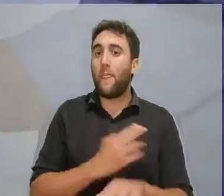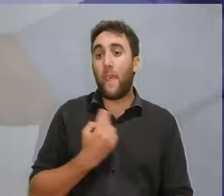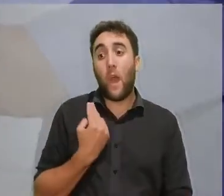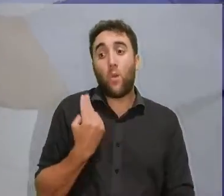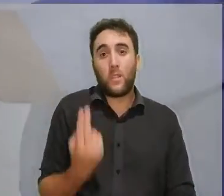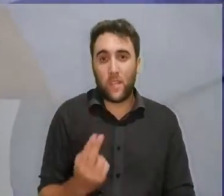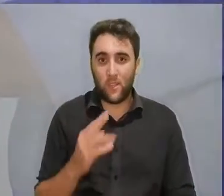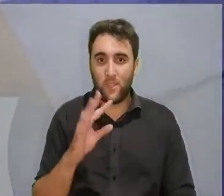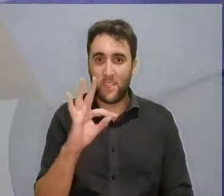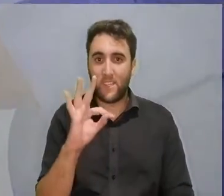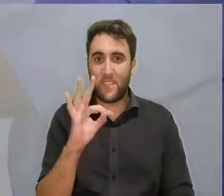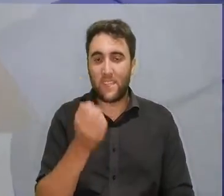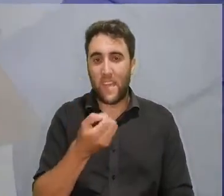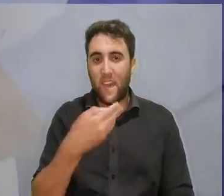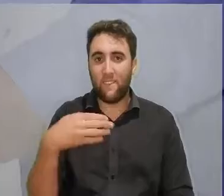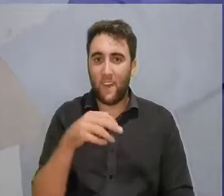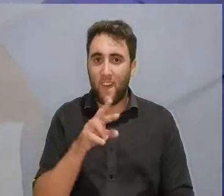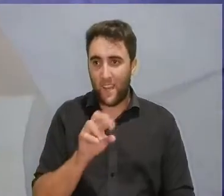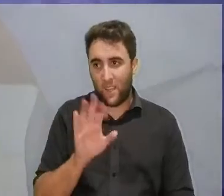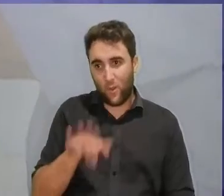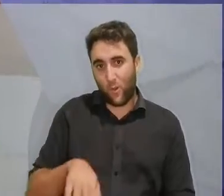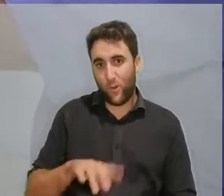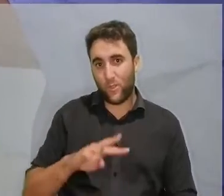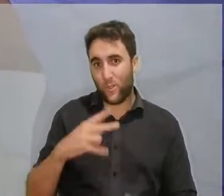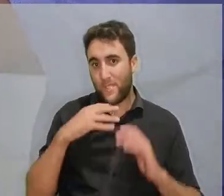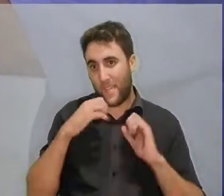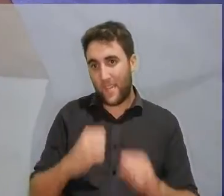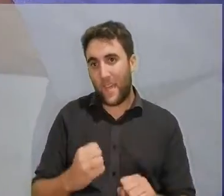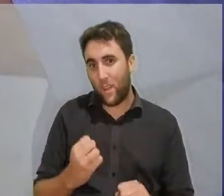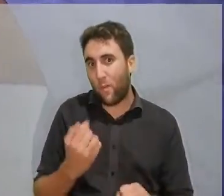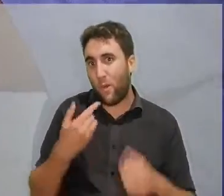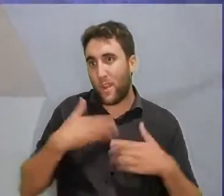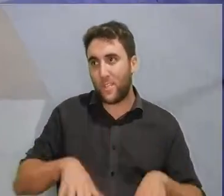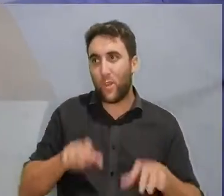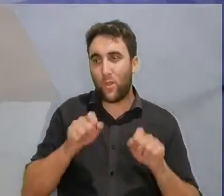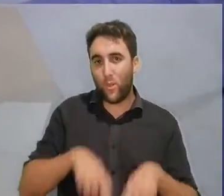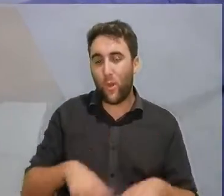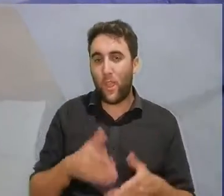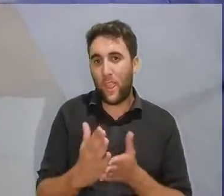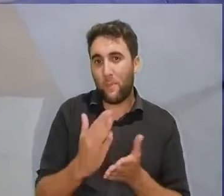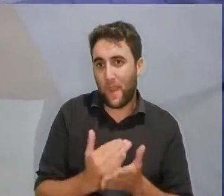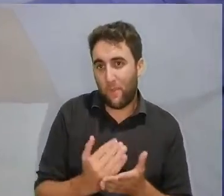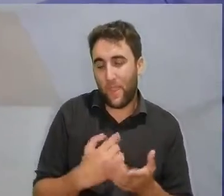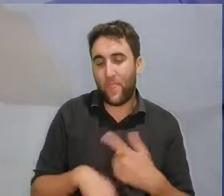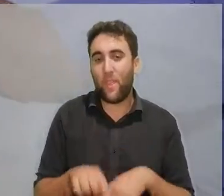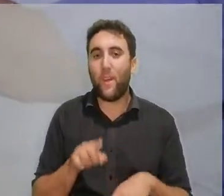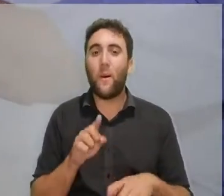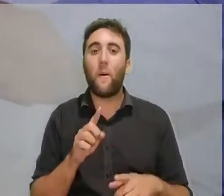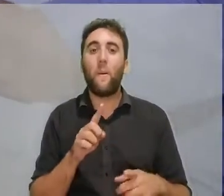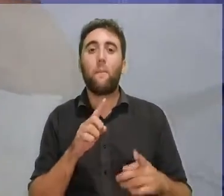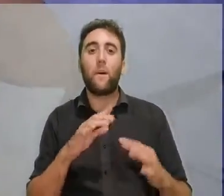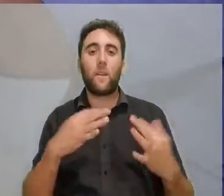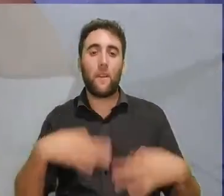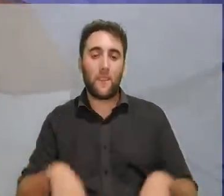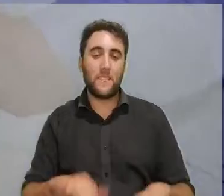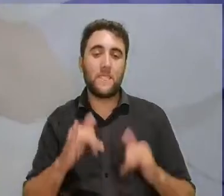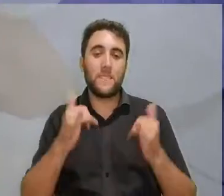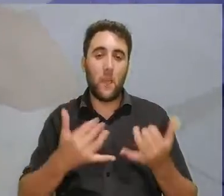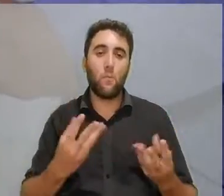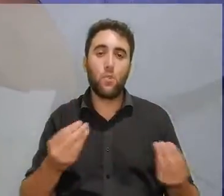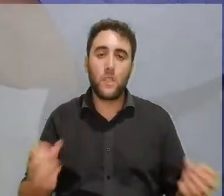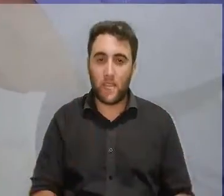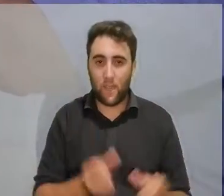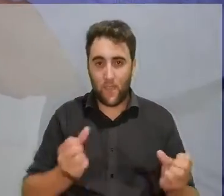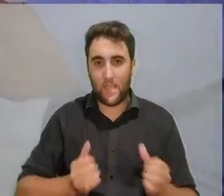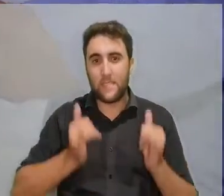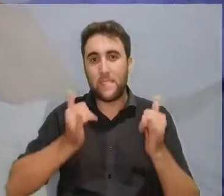Obviamente, es el anfitrión. Tengo que pedir permiso al anfitrión, al subsecretario, para poder hablar de su república. Está bien.